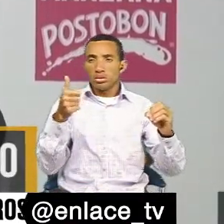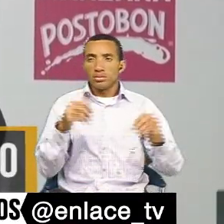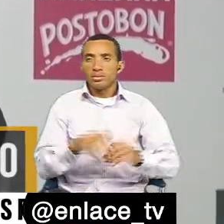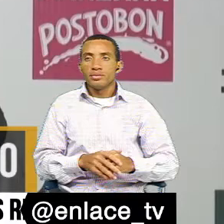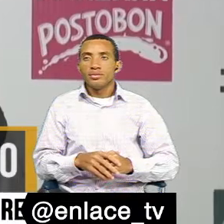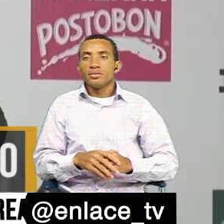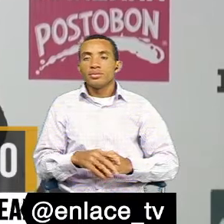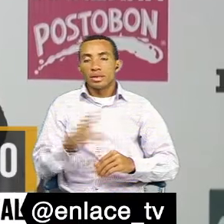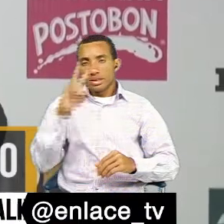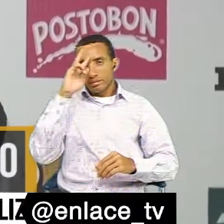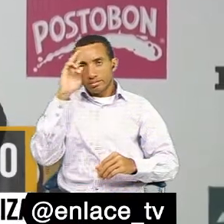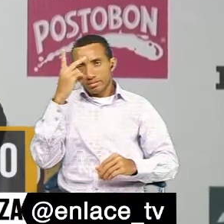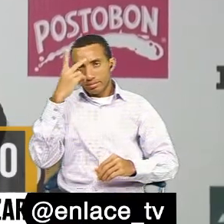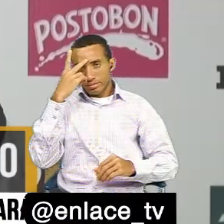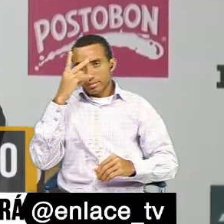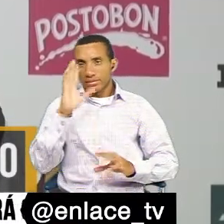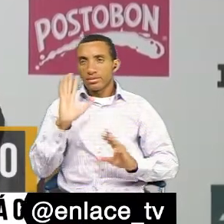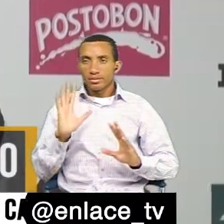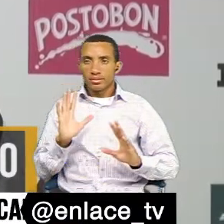que nos equivocamos